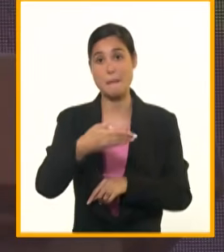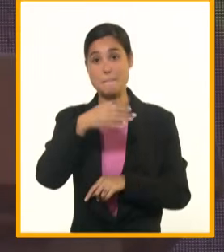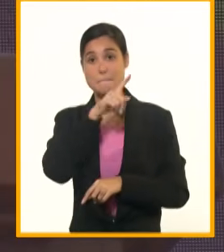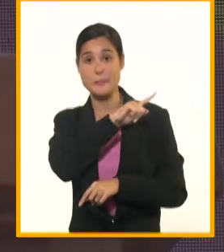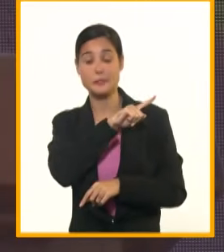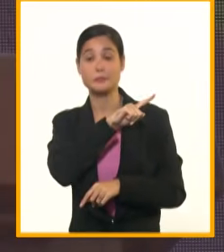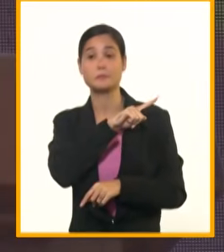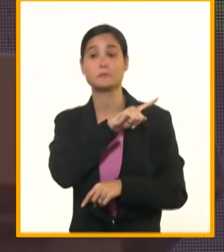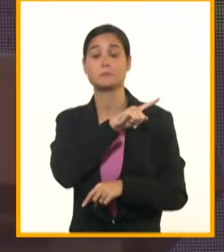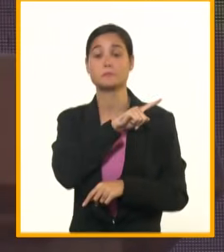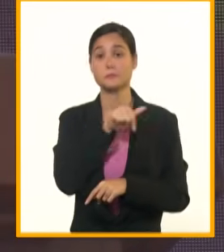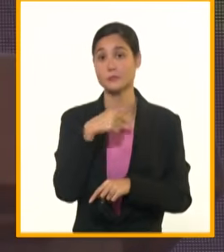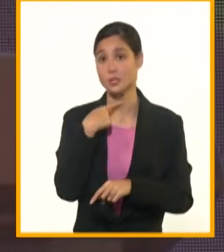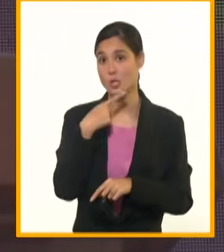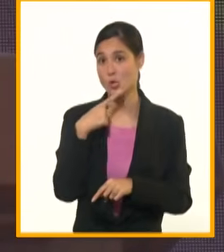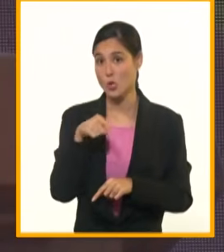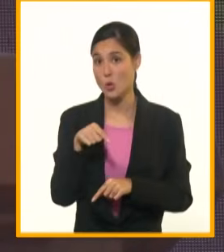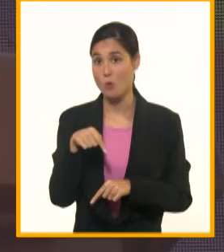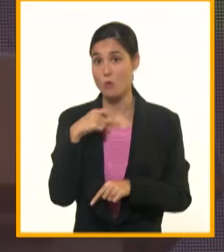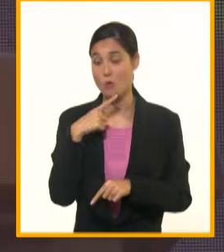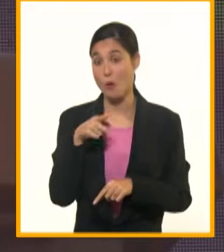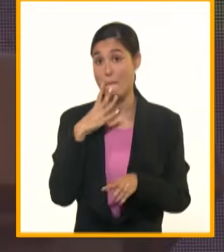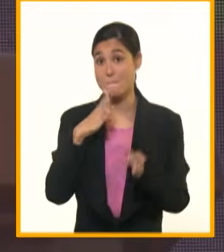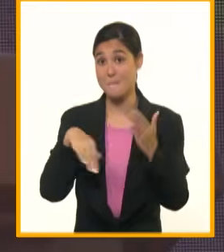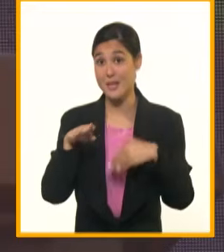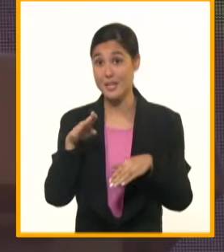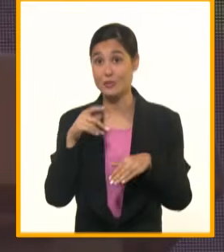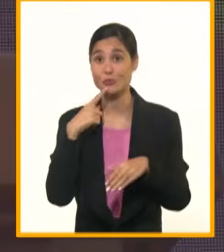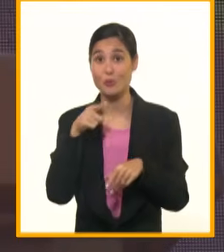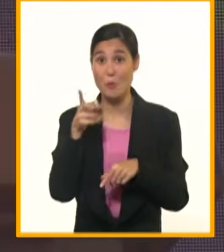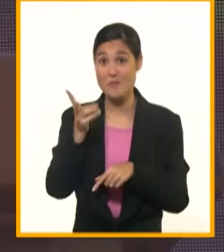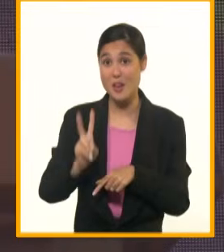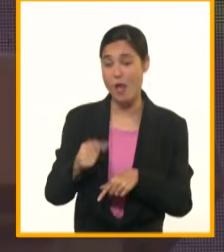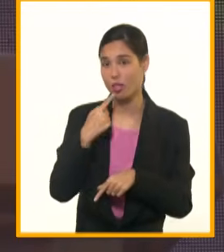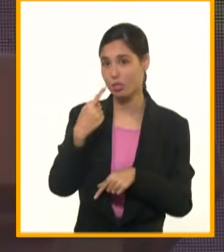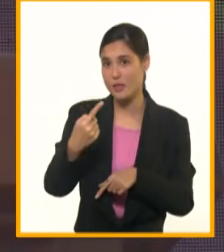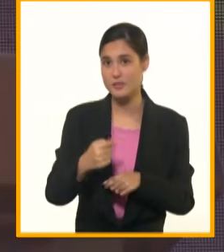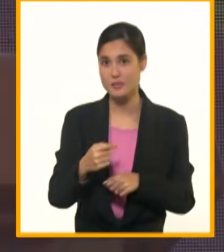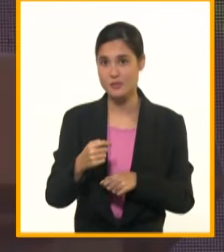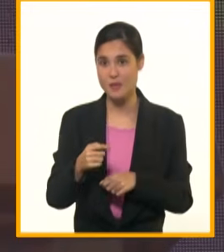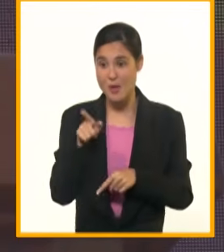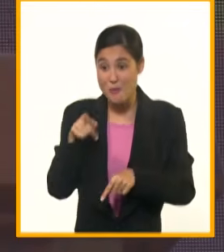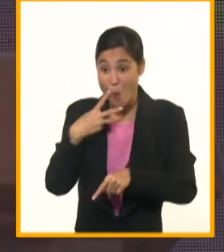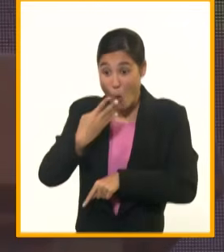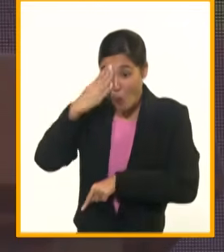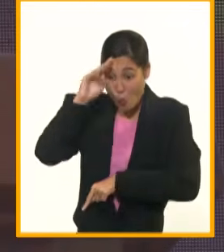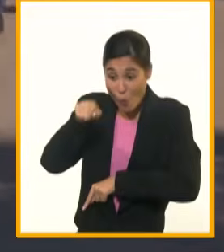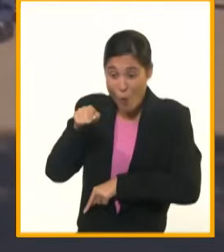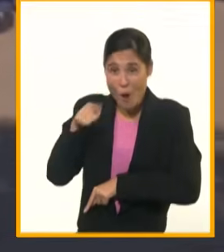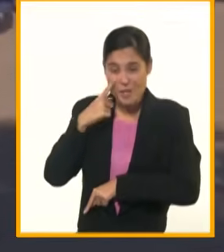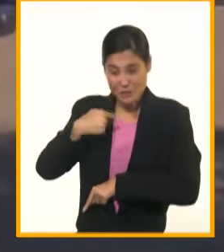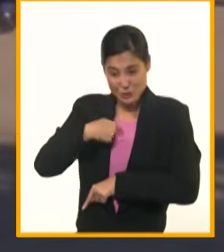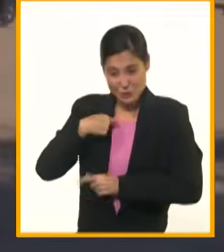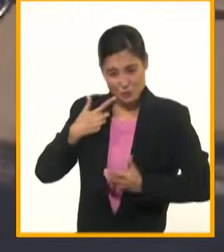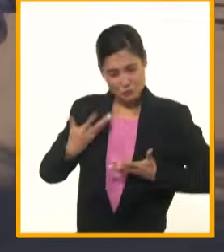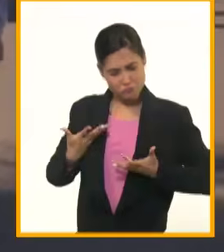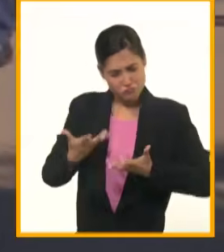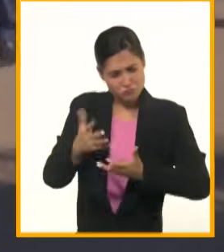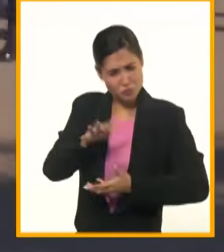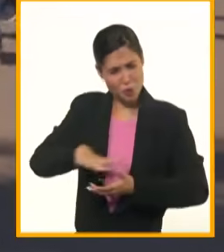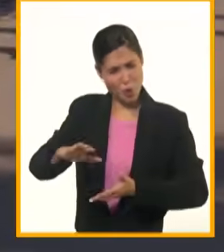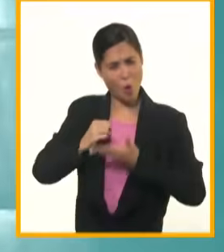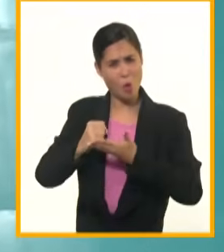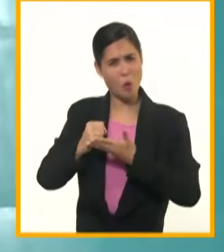cito: por Cuba estamos dispuestos a dar todo nuestro esfuerzo, toda nuestra solidaridad.